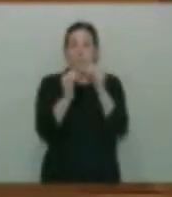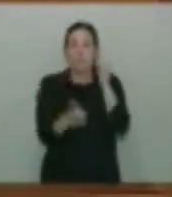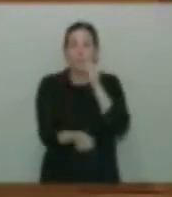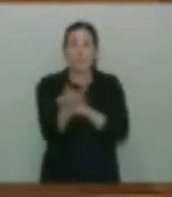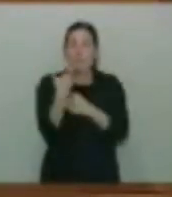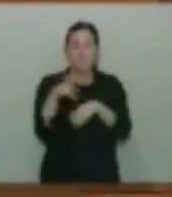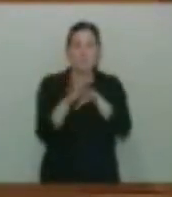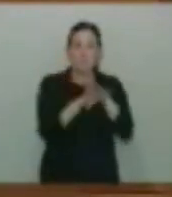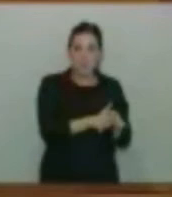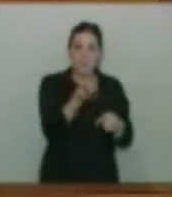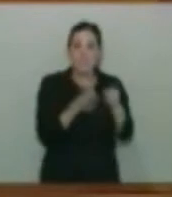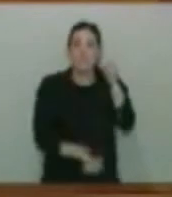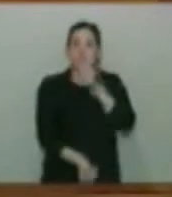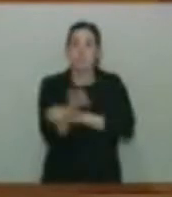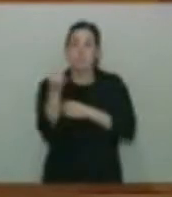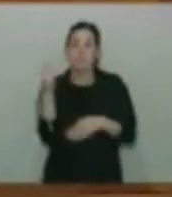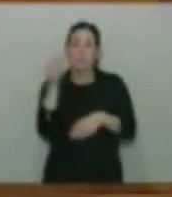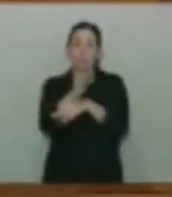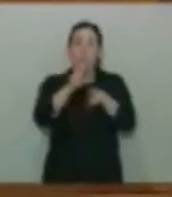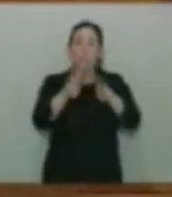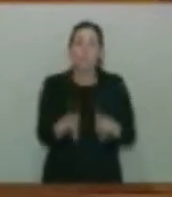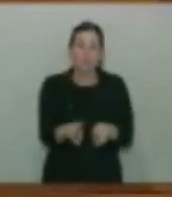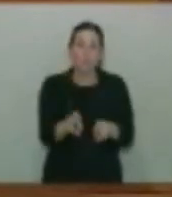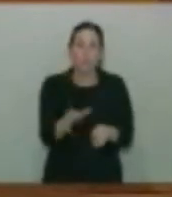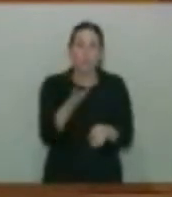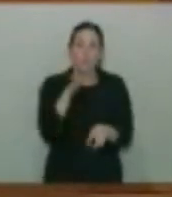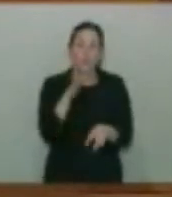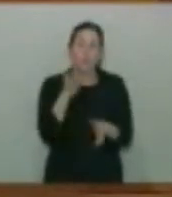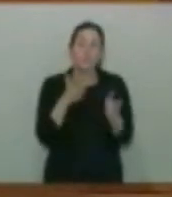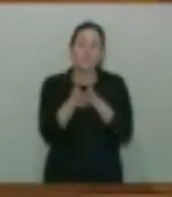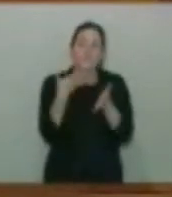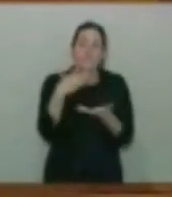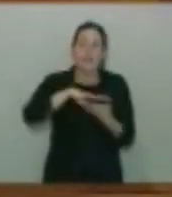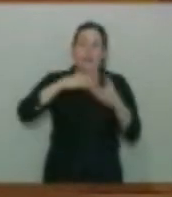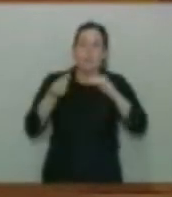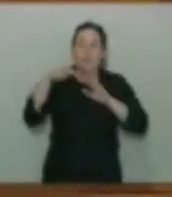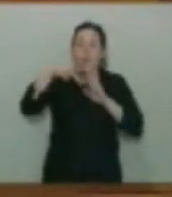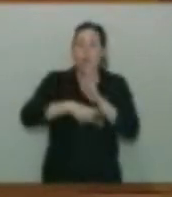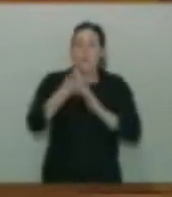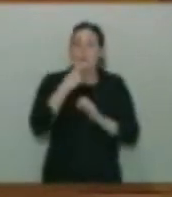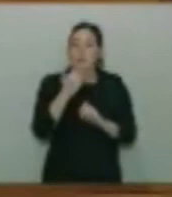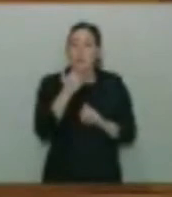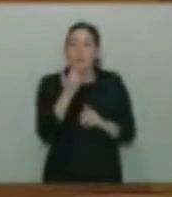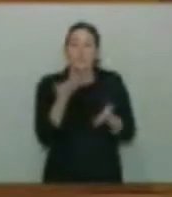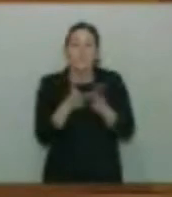los emprendedores, lo que sin duda hubiera requerido de muchos menos fondos y hubiera resultado mucho más eficiente.